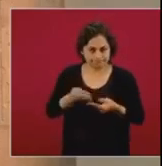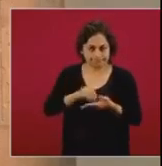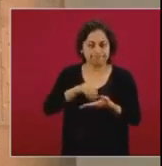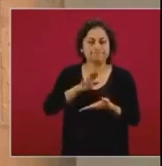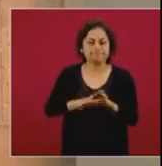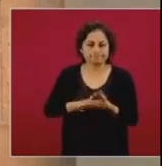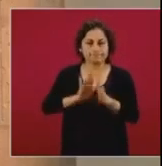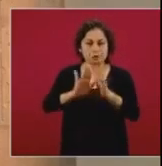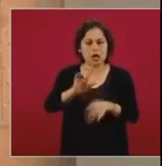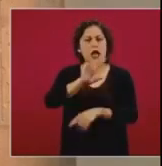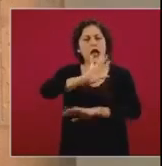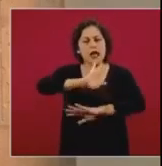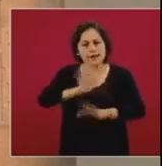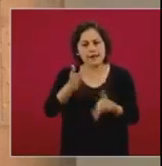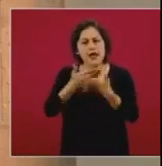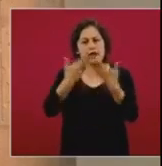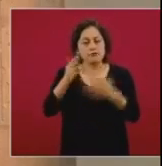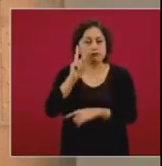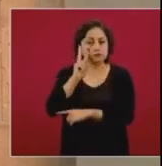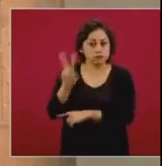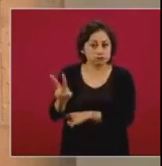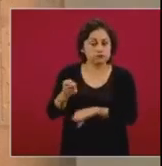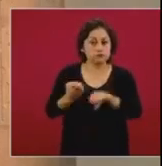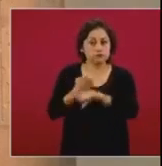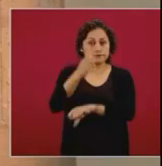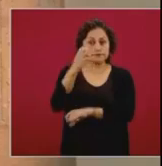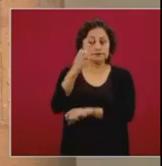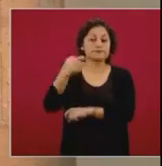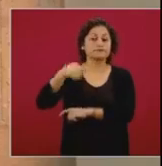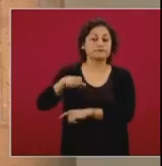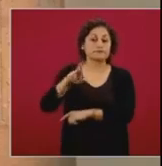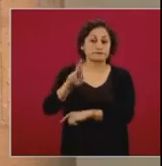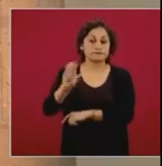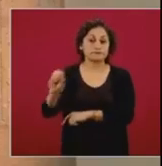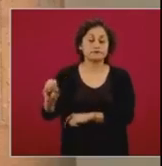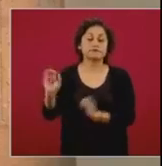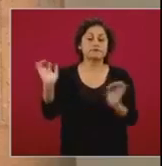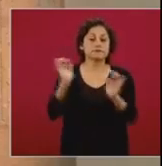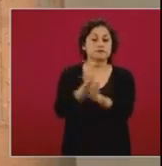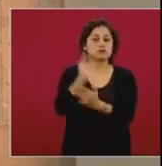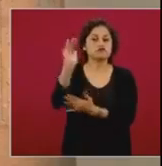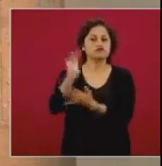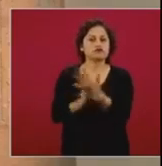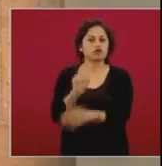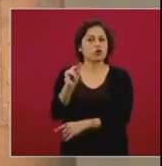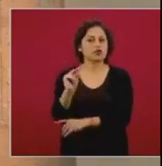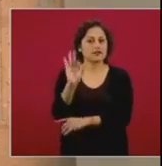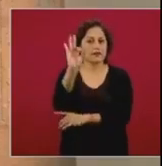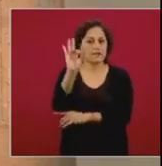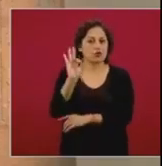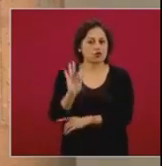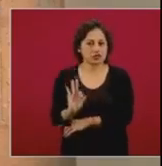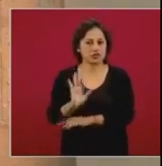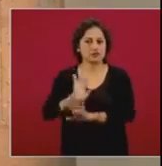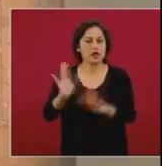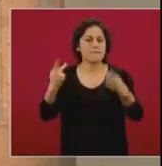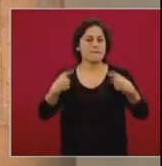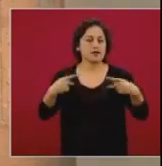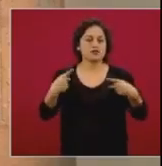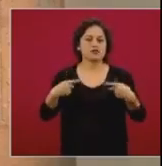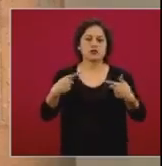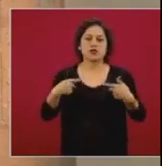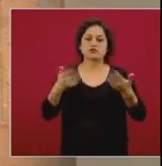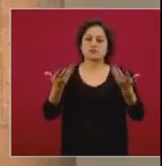una disminución de más del 80% de la movilidad ciudadana una vez que empezó